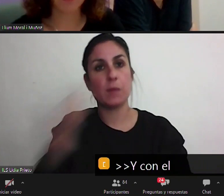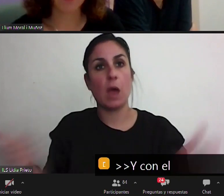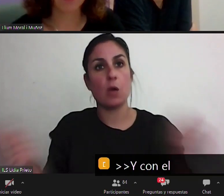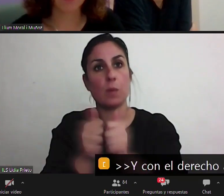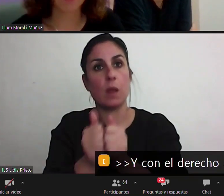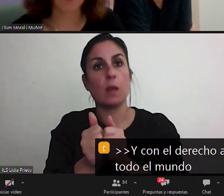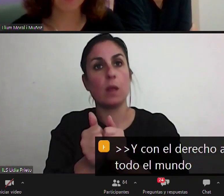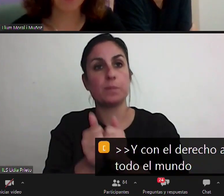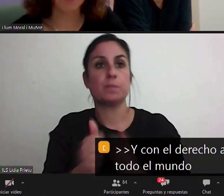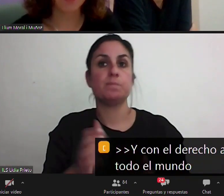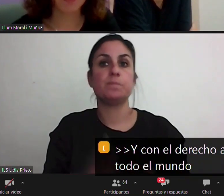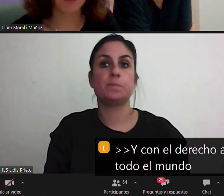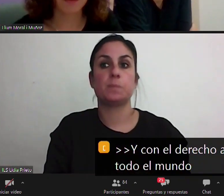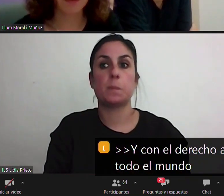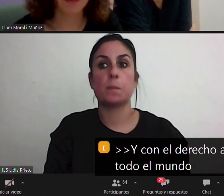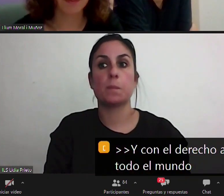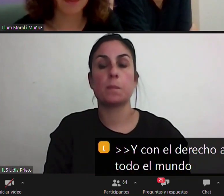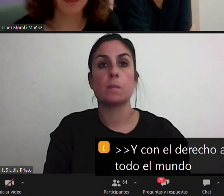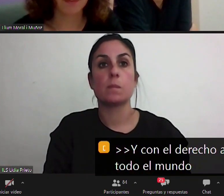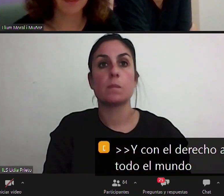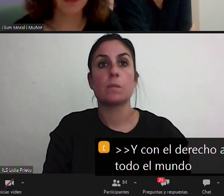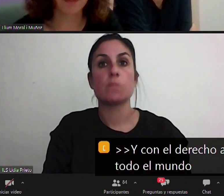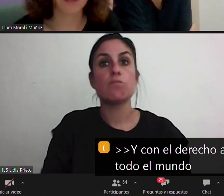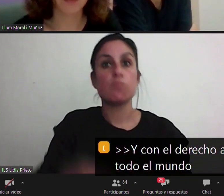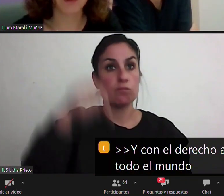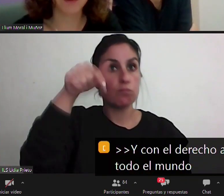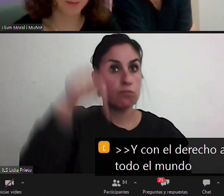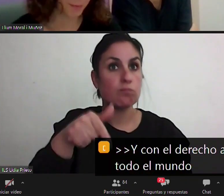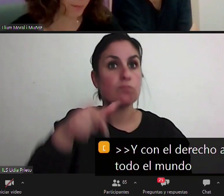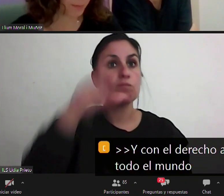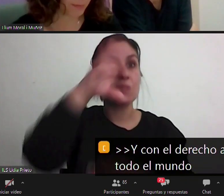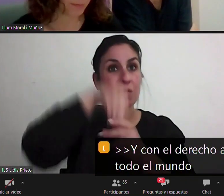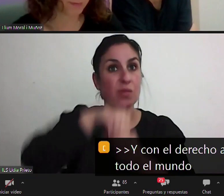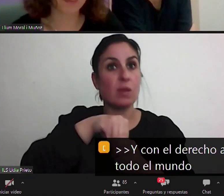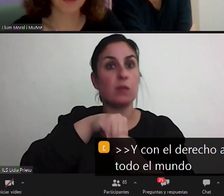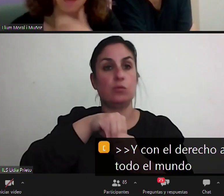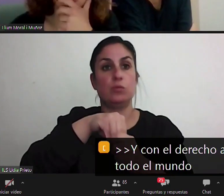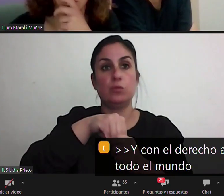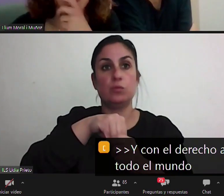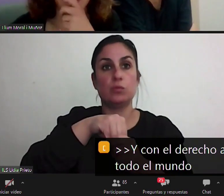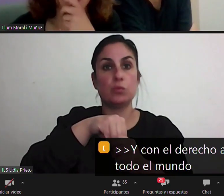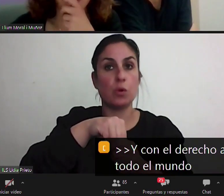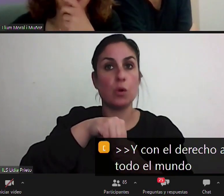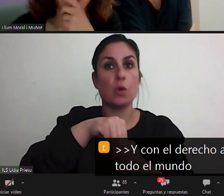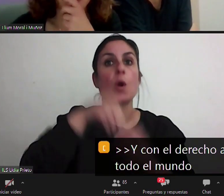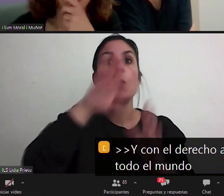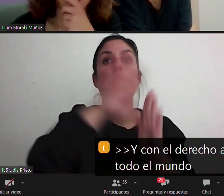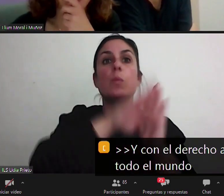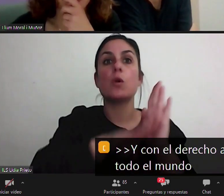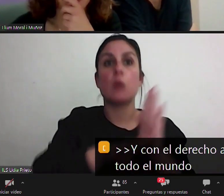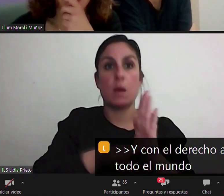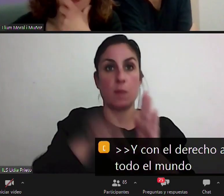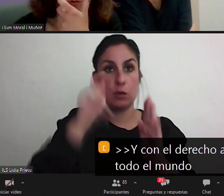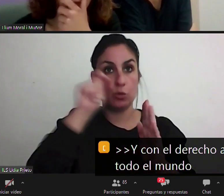hoy en esta intervención. Decir que esto se enmarca en una actuación más amplia, como estaba diciendo antes, que es el programa de turismo